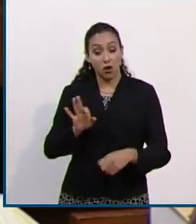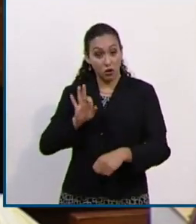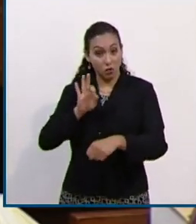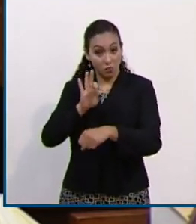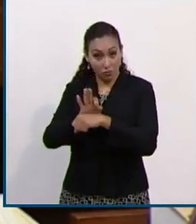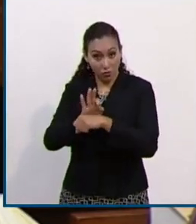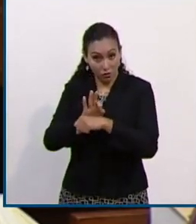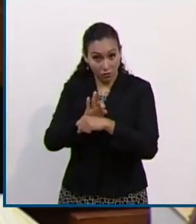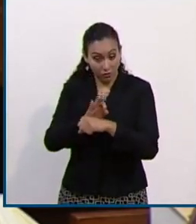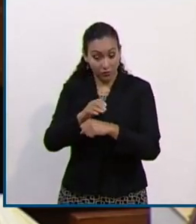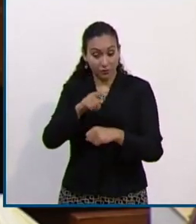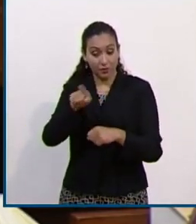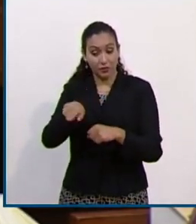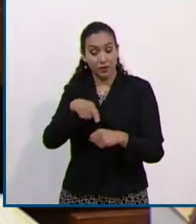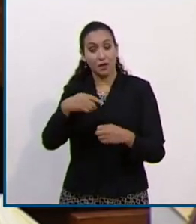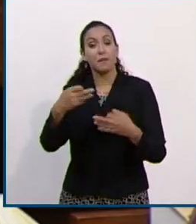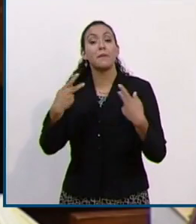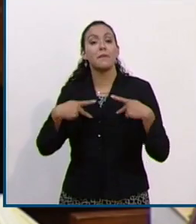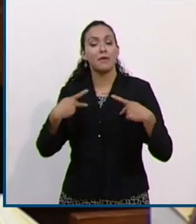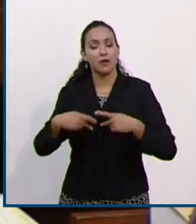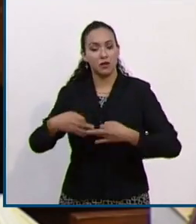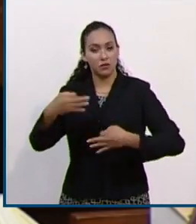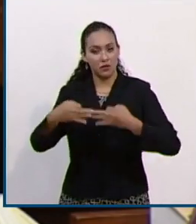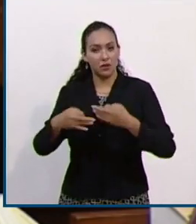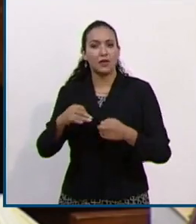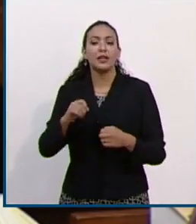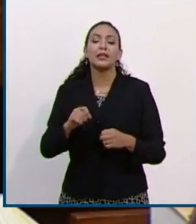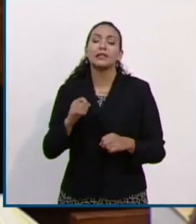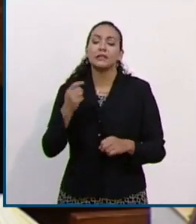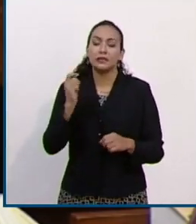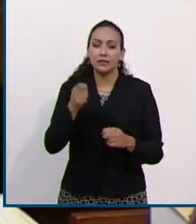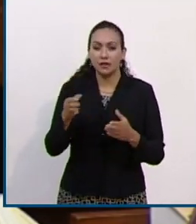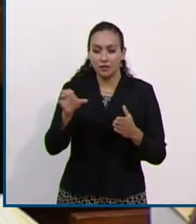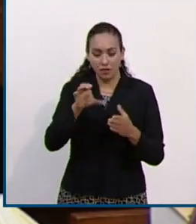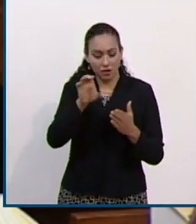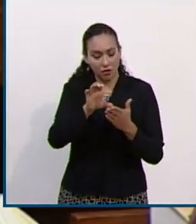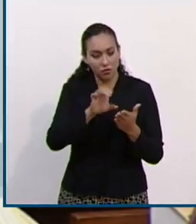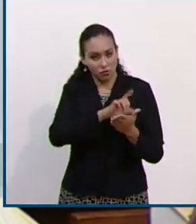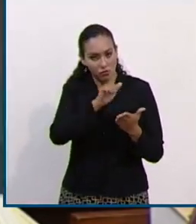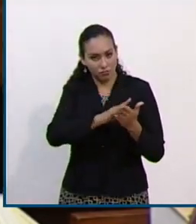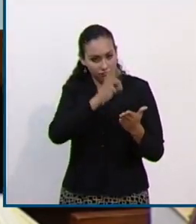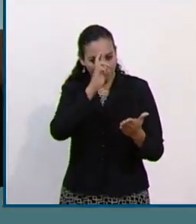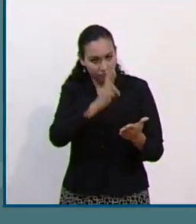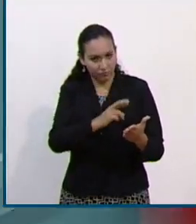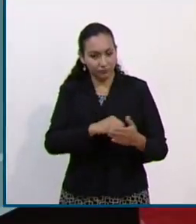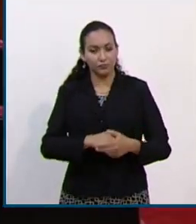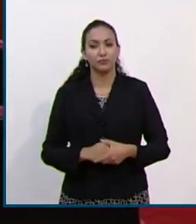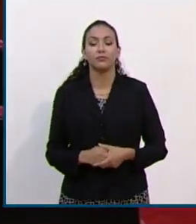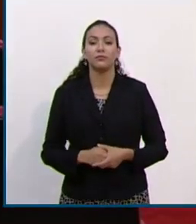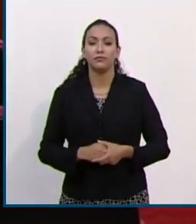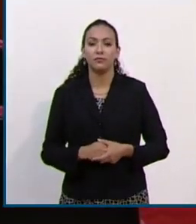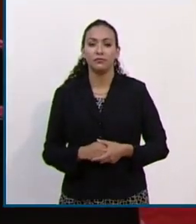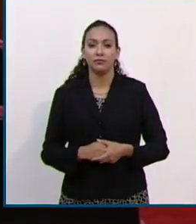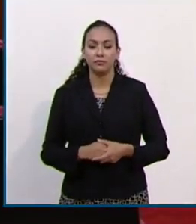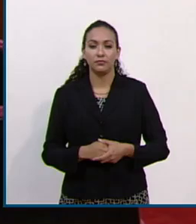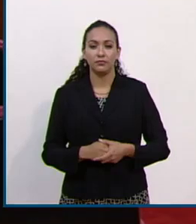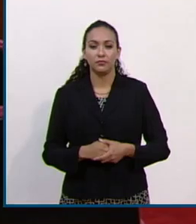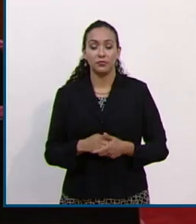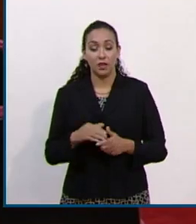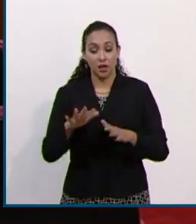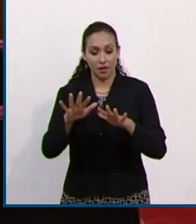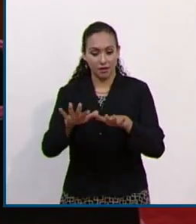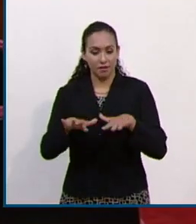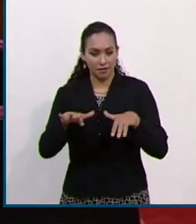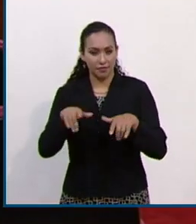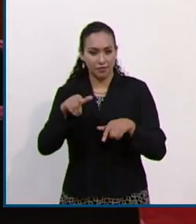propone el respeto a la Constitución política del país y al régimen federal que ésta dispone. La Asamblea Legislativa